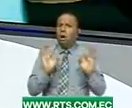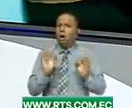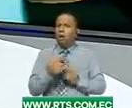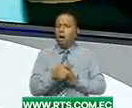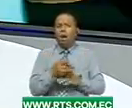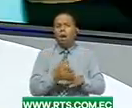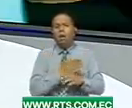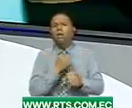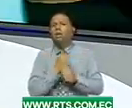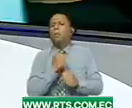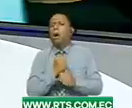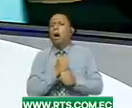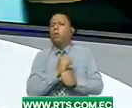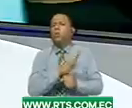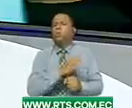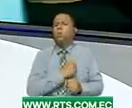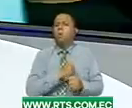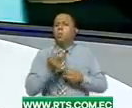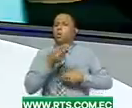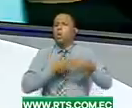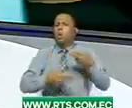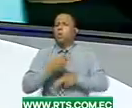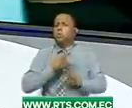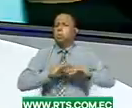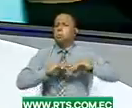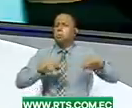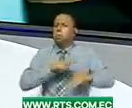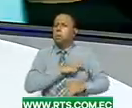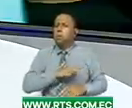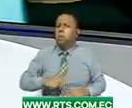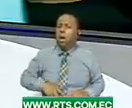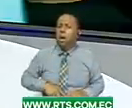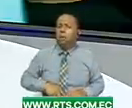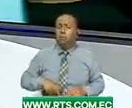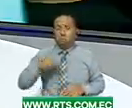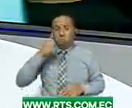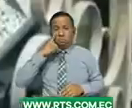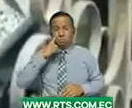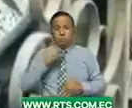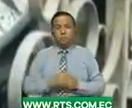aluminio y vidrio. La policía detuvo a un sospechoso de este crimen.